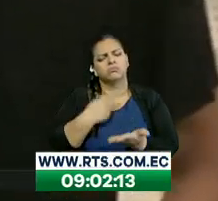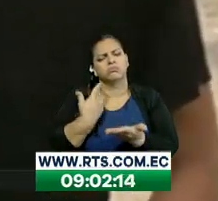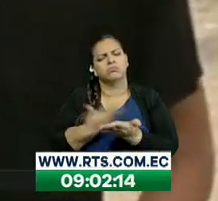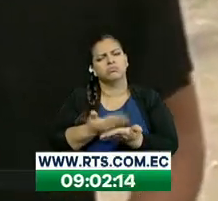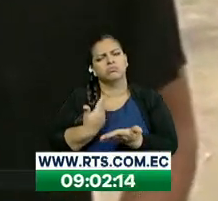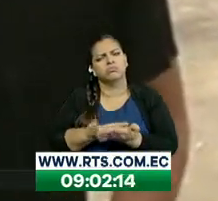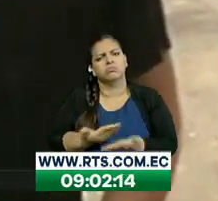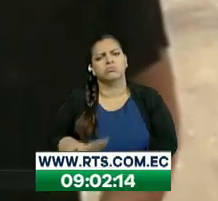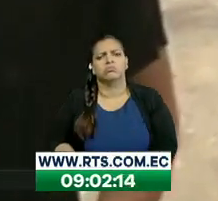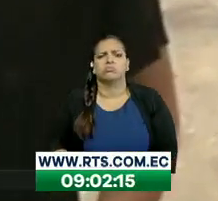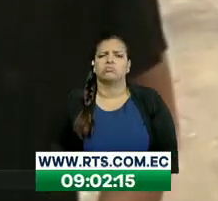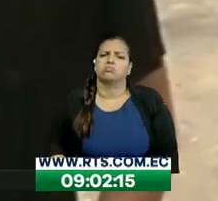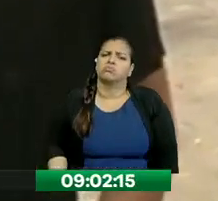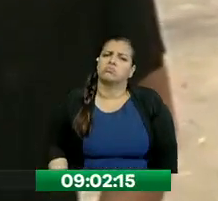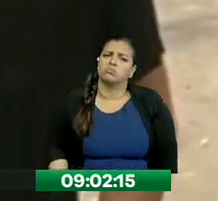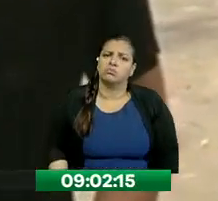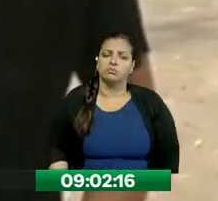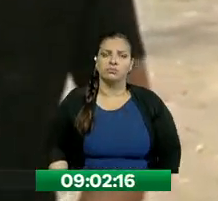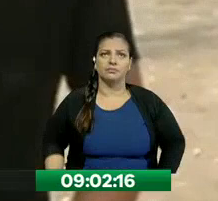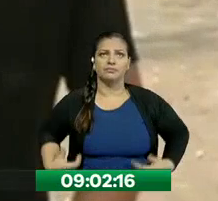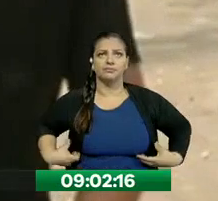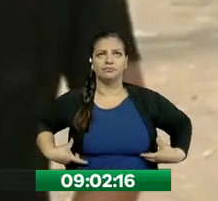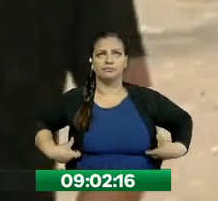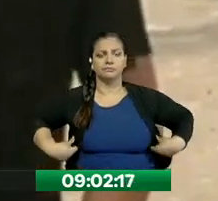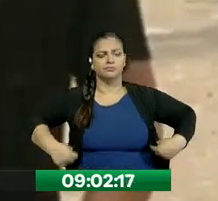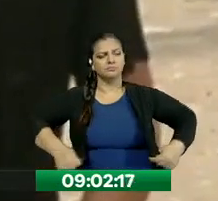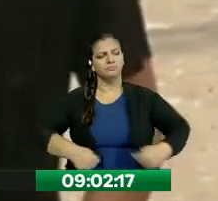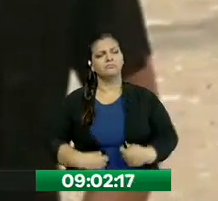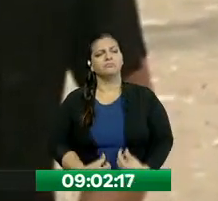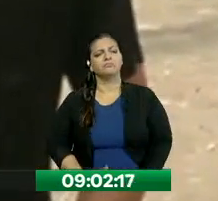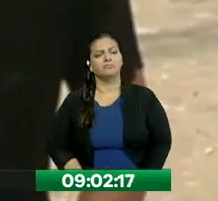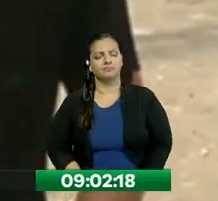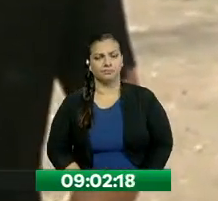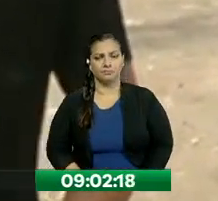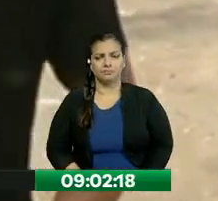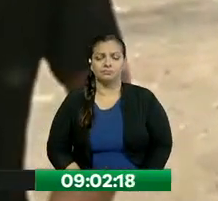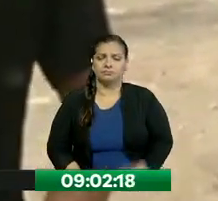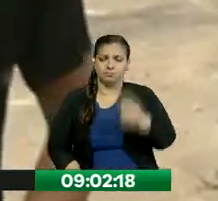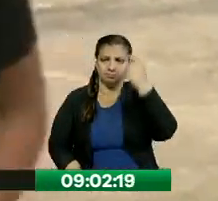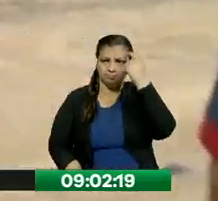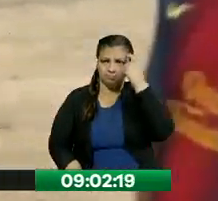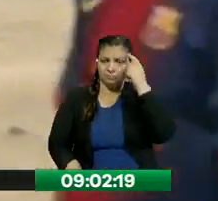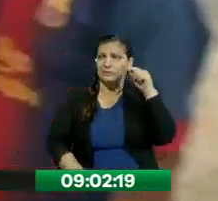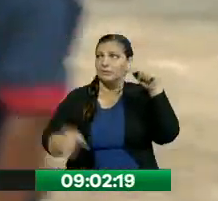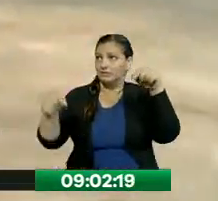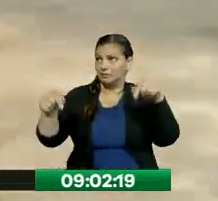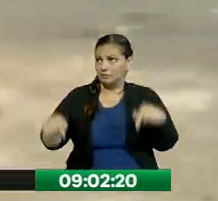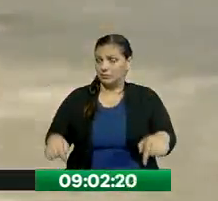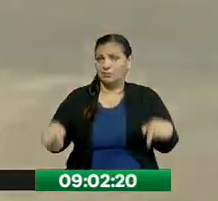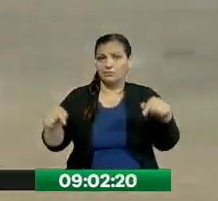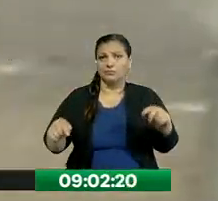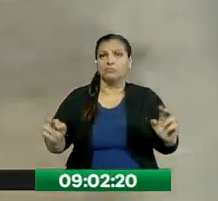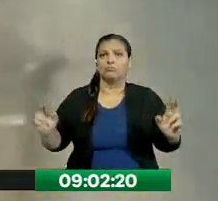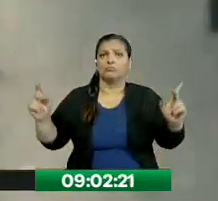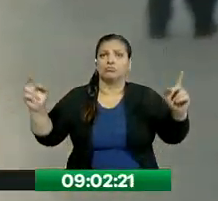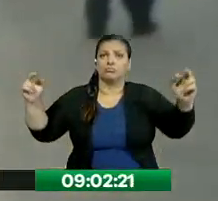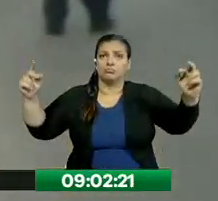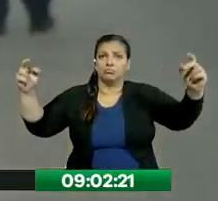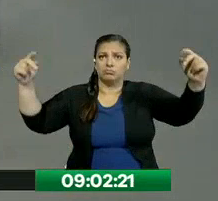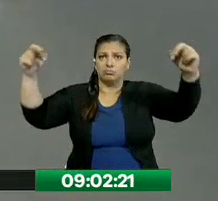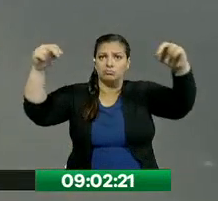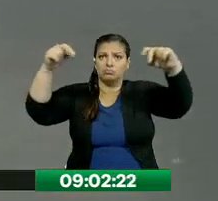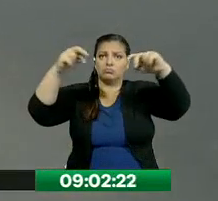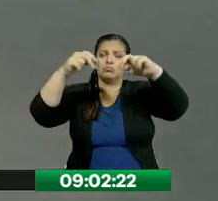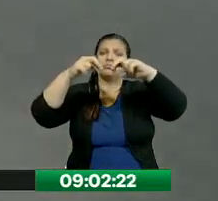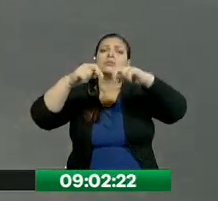fuga. ¿Qué piden ustedes así brevemente? ¿Qué es lo que solicitan? Un paso peatonal, porque esta calle es muy peligrosa tanto para el peatón como